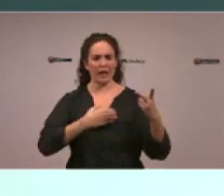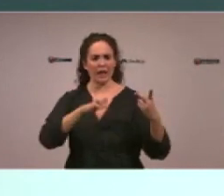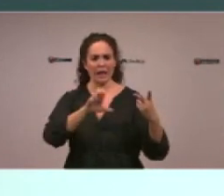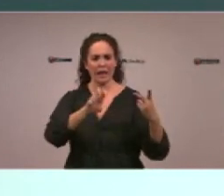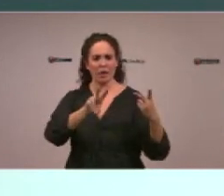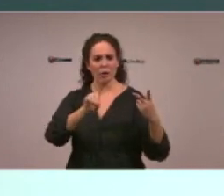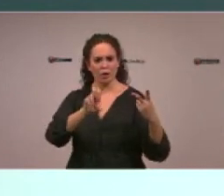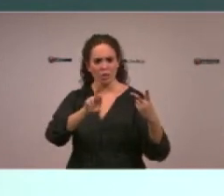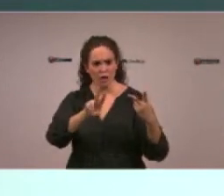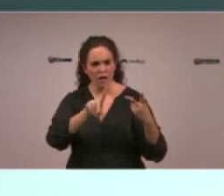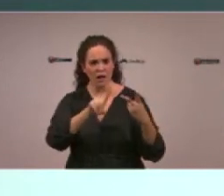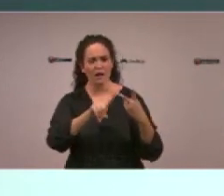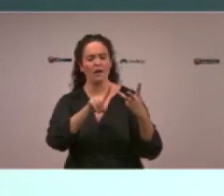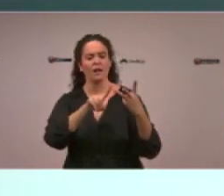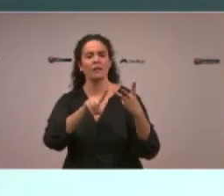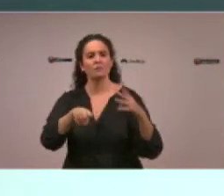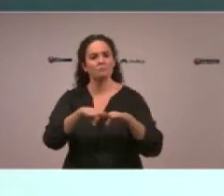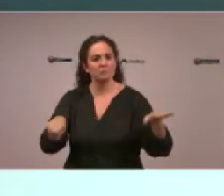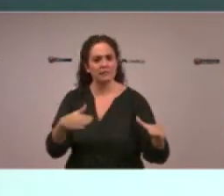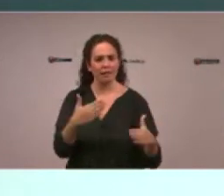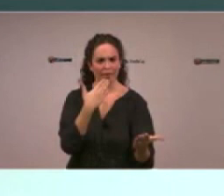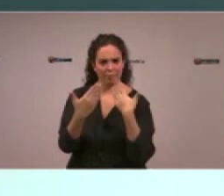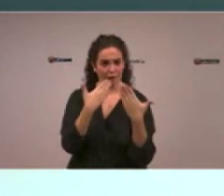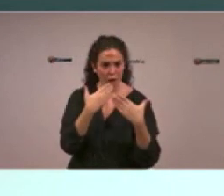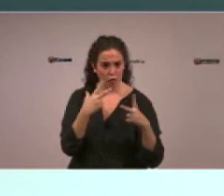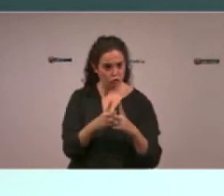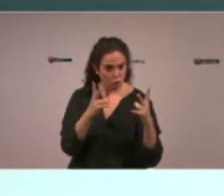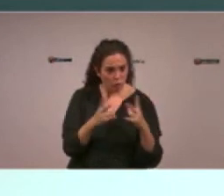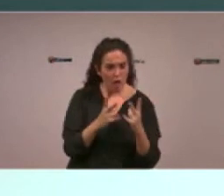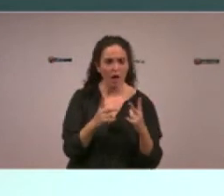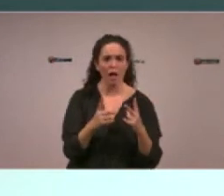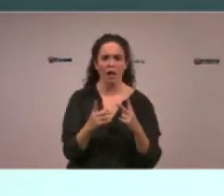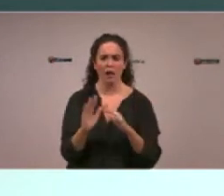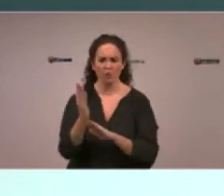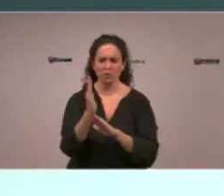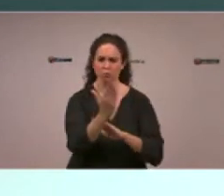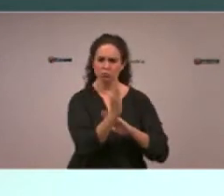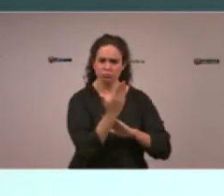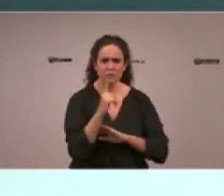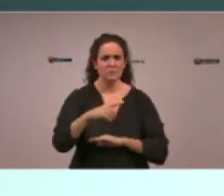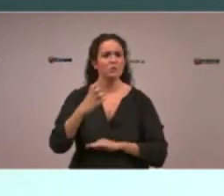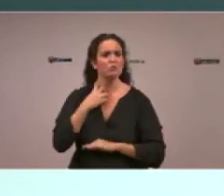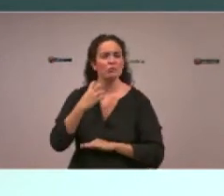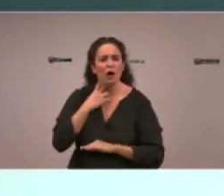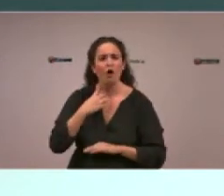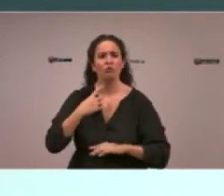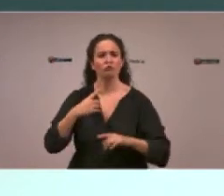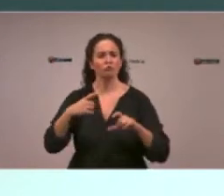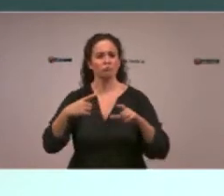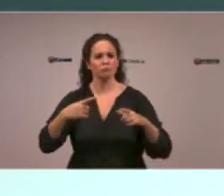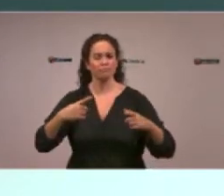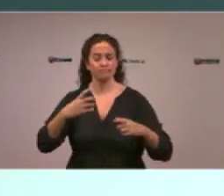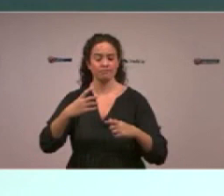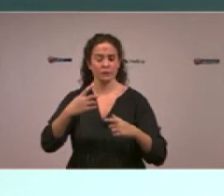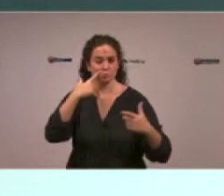que ha realizado la Mesa de Diálogo Social, las realizadas por Mondragón Corporación, por las Cámaras de Comercio Vascas,